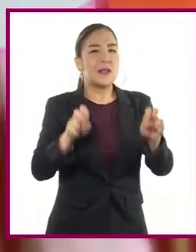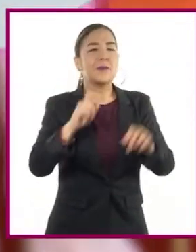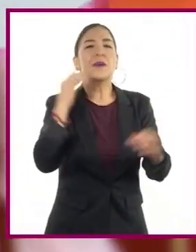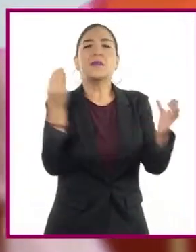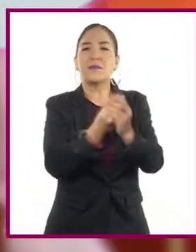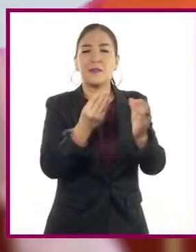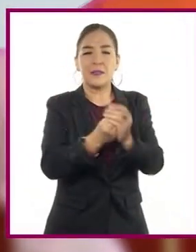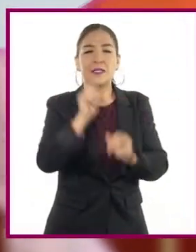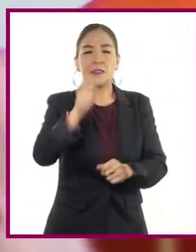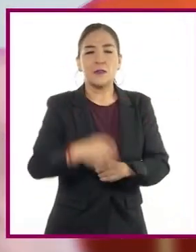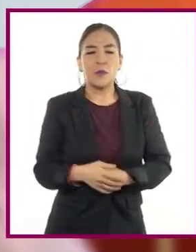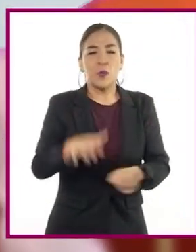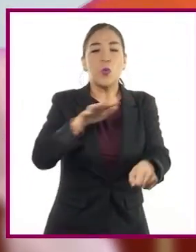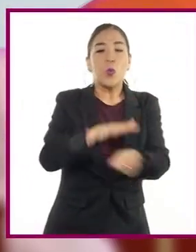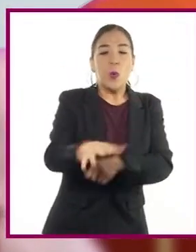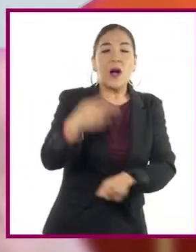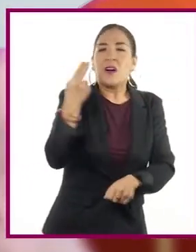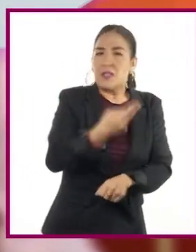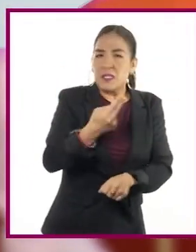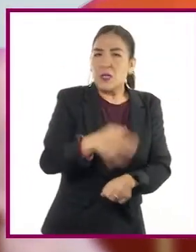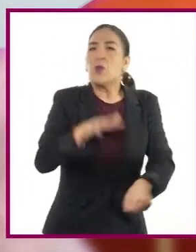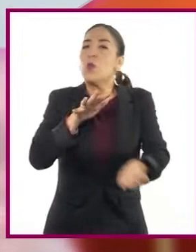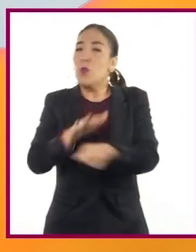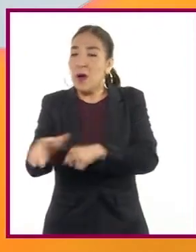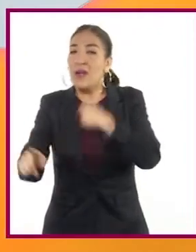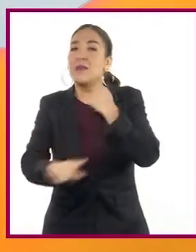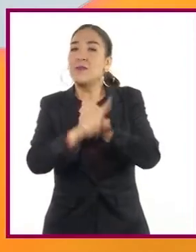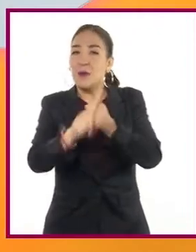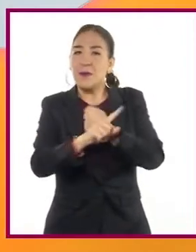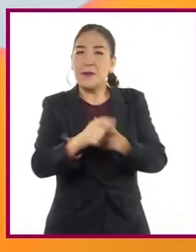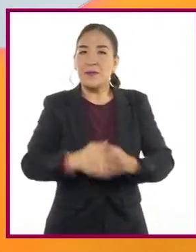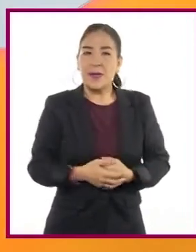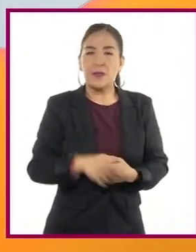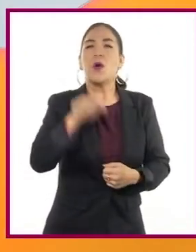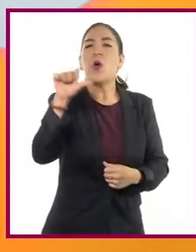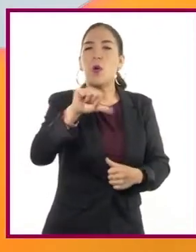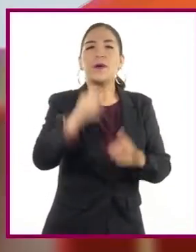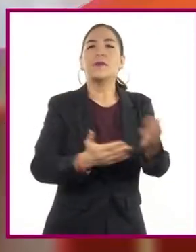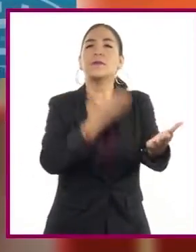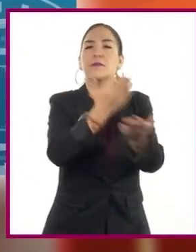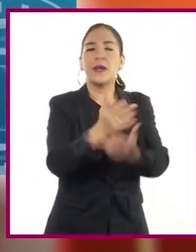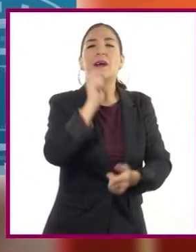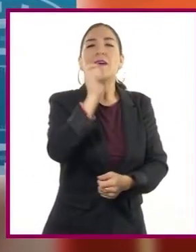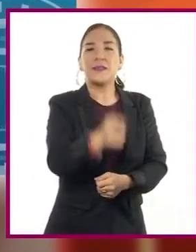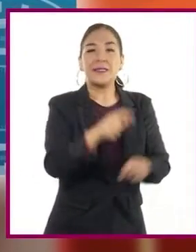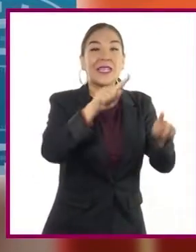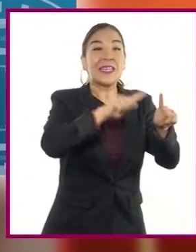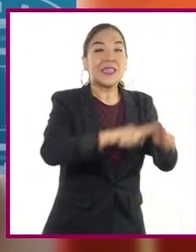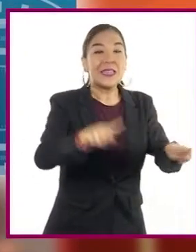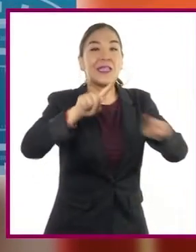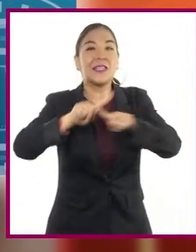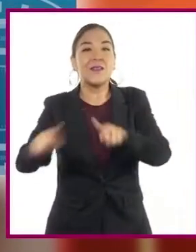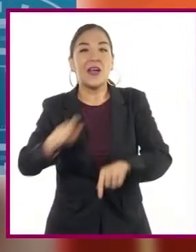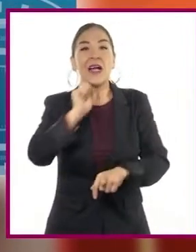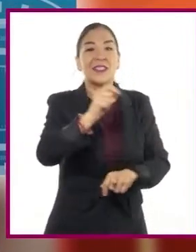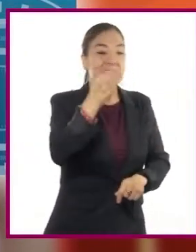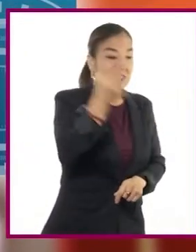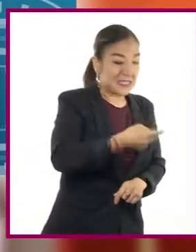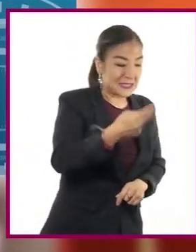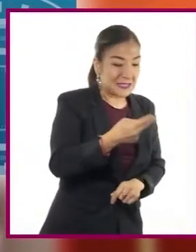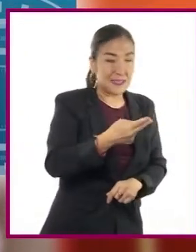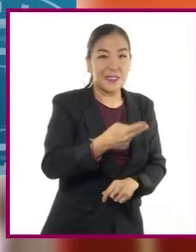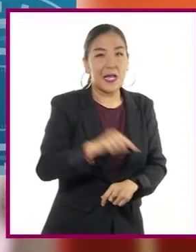es ¿cuál es la necesidad y cuál es el problema? El propósito de la sesión es diferenciar entre